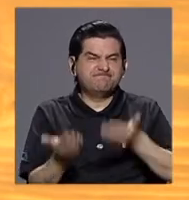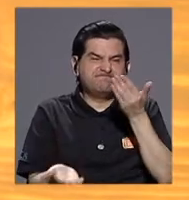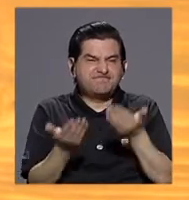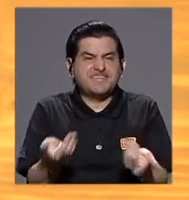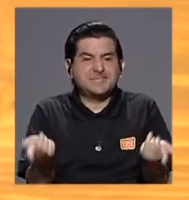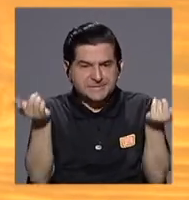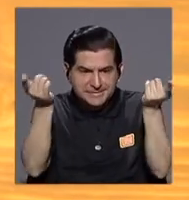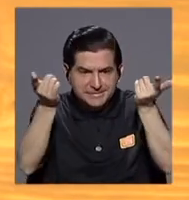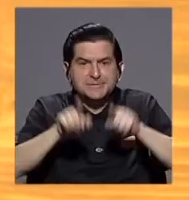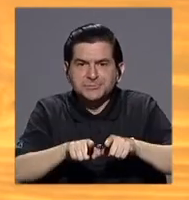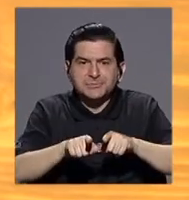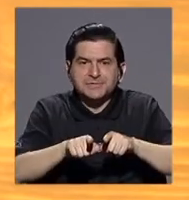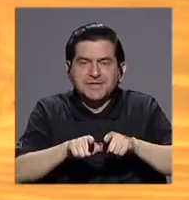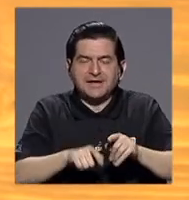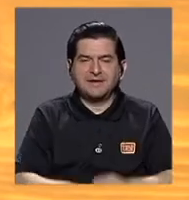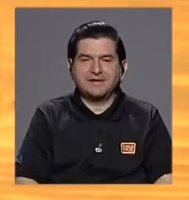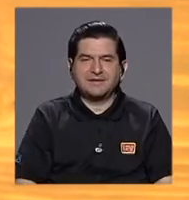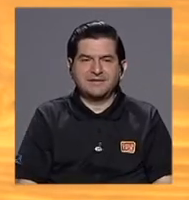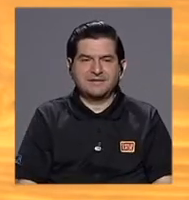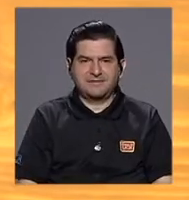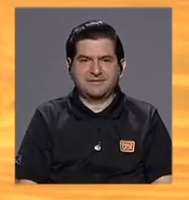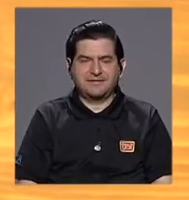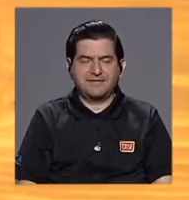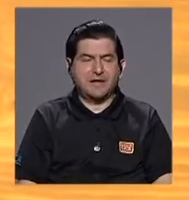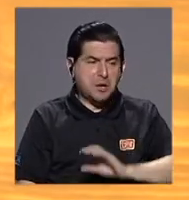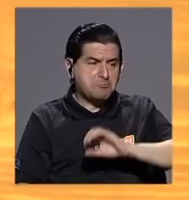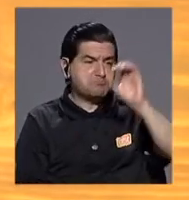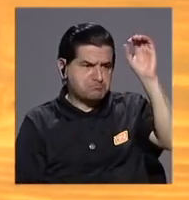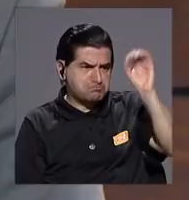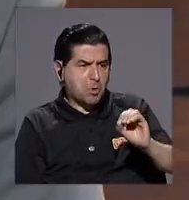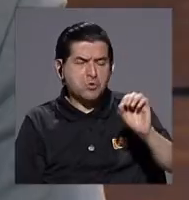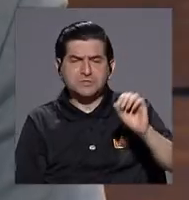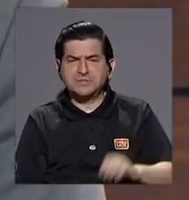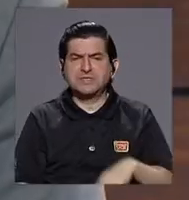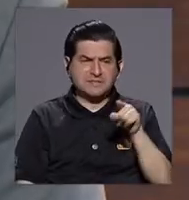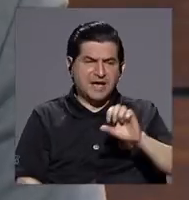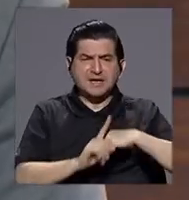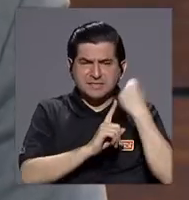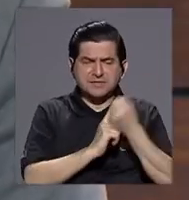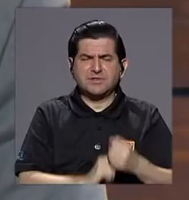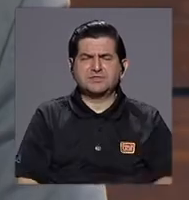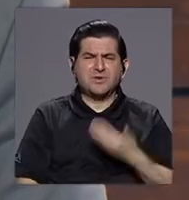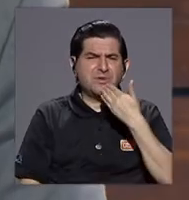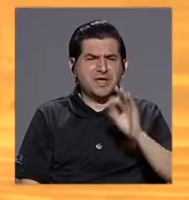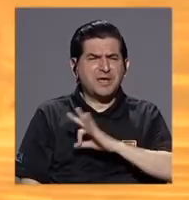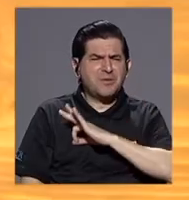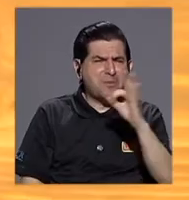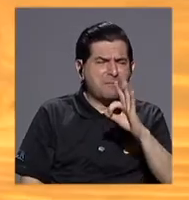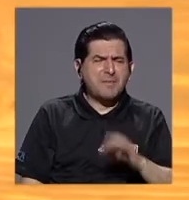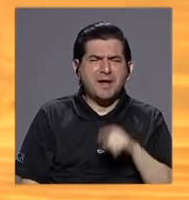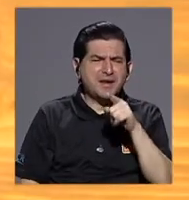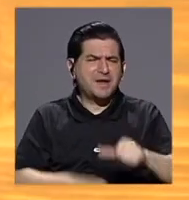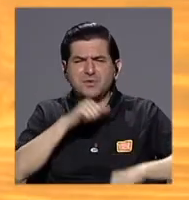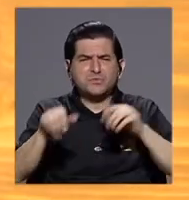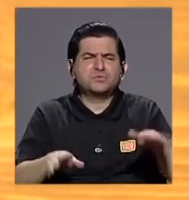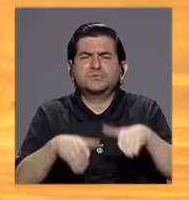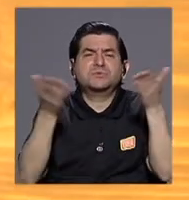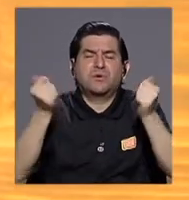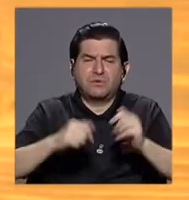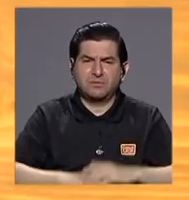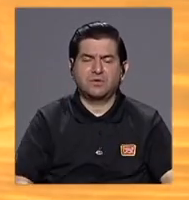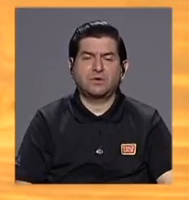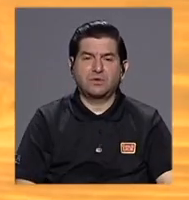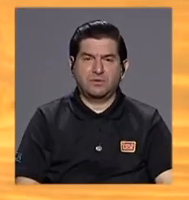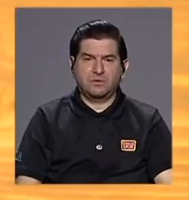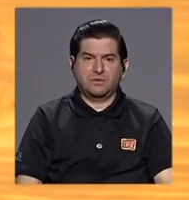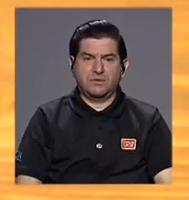esto puede ocurrir y hay que contar con un porcentaje de... ¿Cómo lidia usted con esa mala fe, don Francisco? Bueno,